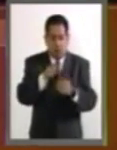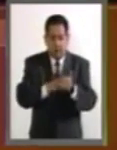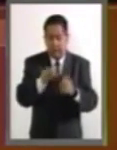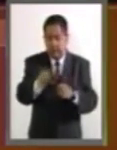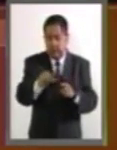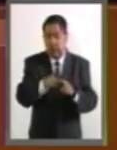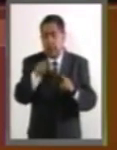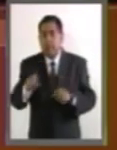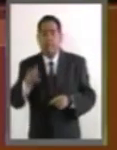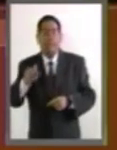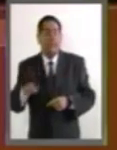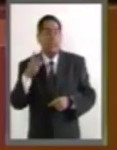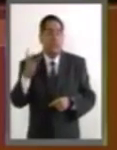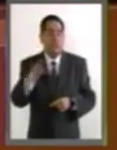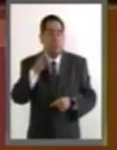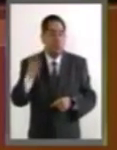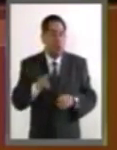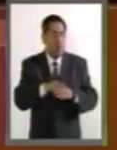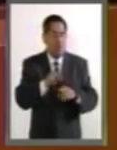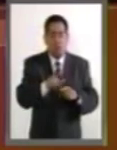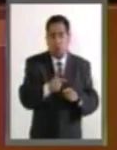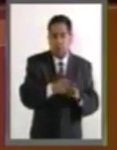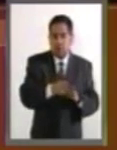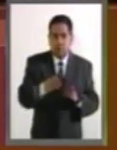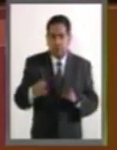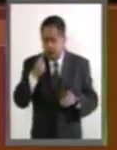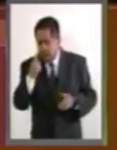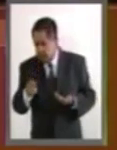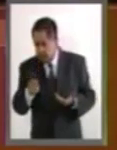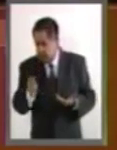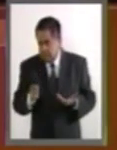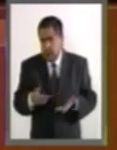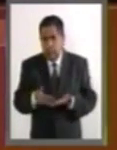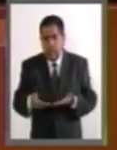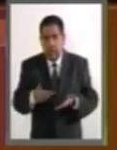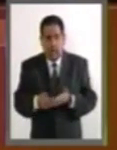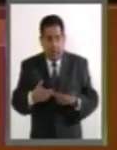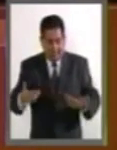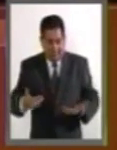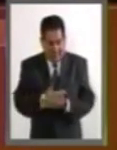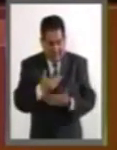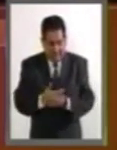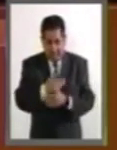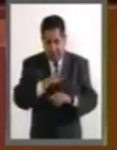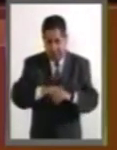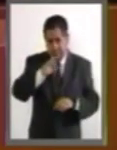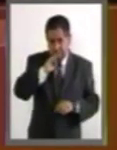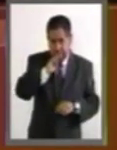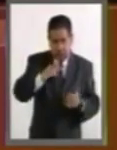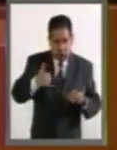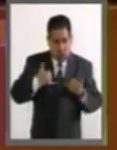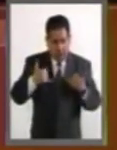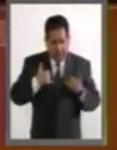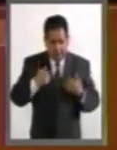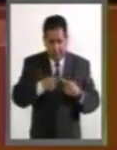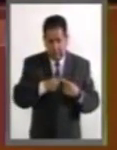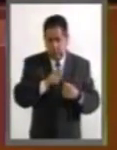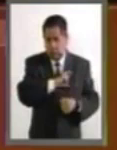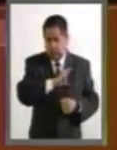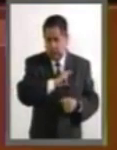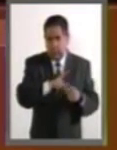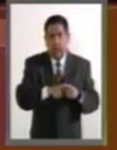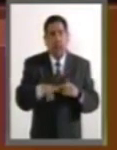al 23% del 2012, lo cual ha derivado que la cifra de nacimientos en madres adolescentes se incrementará